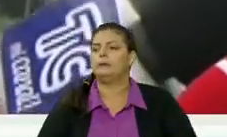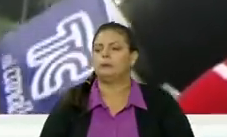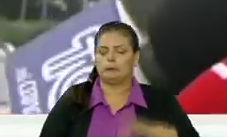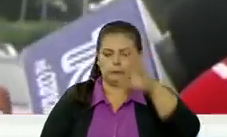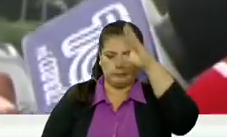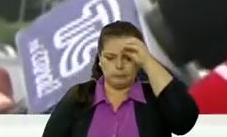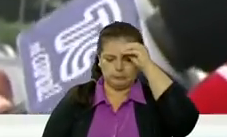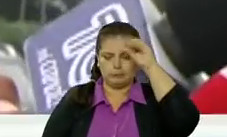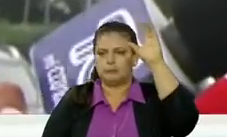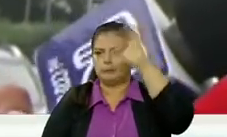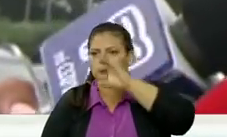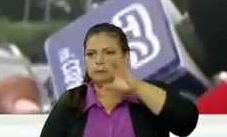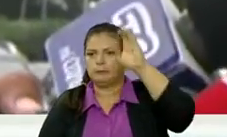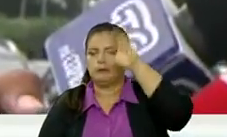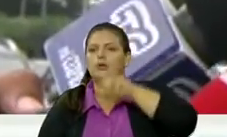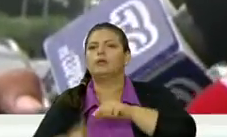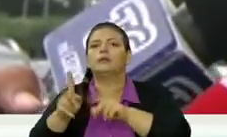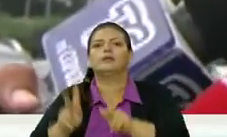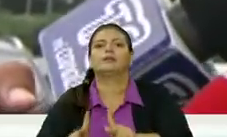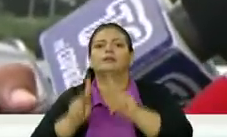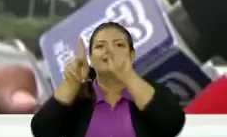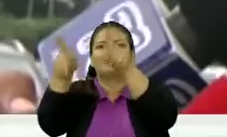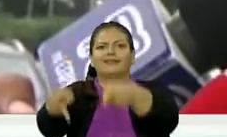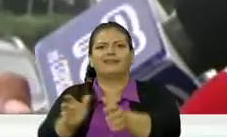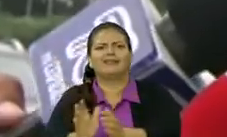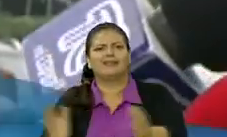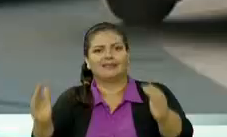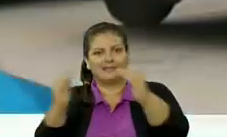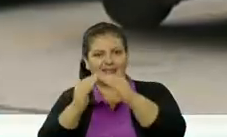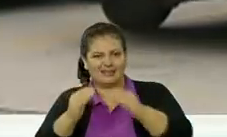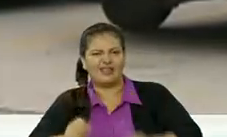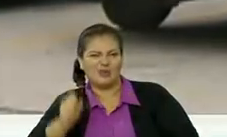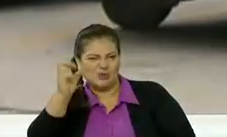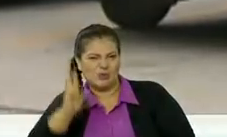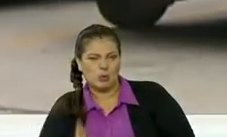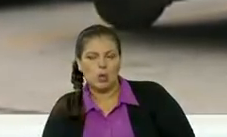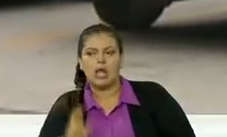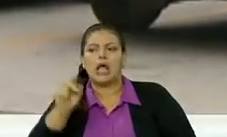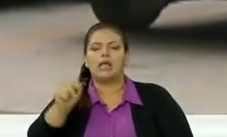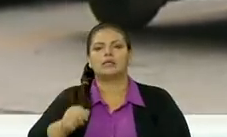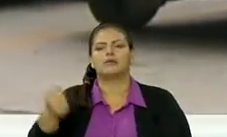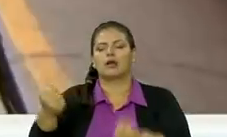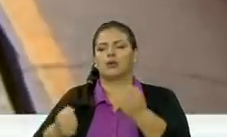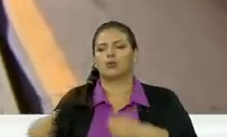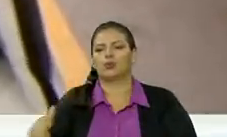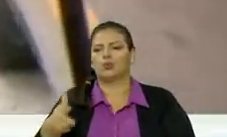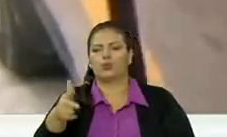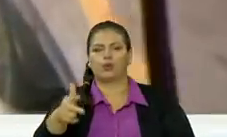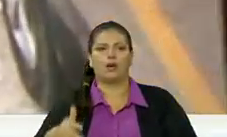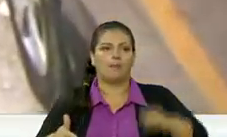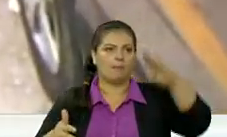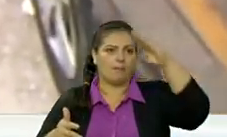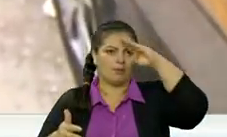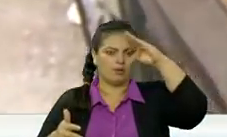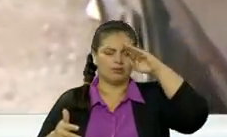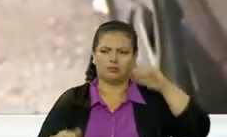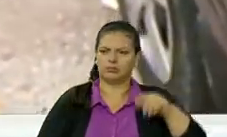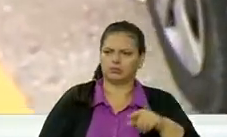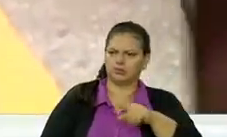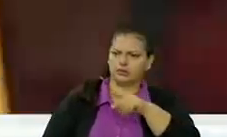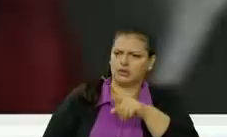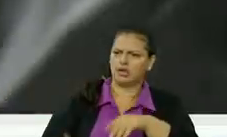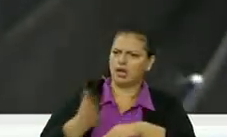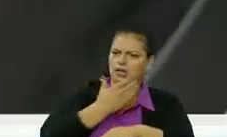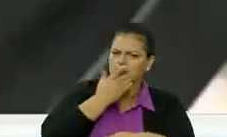al control policial, por lo cual inmediatamente se realiza una persecución ininterrumpida. Para así, posterior a